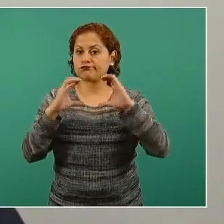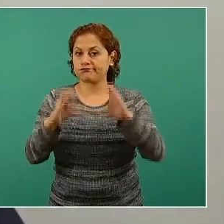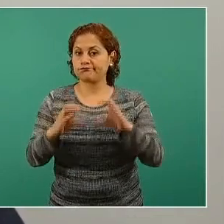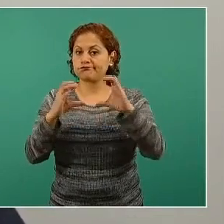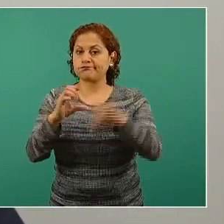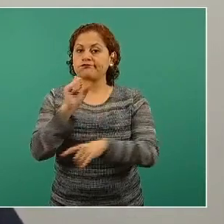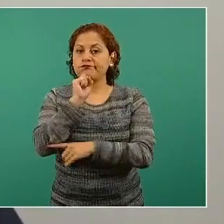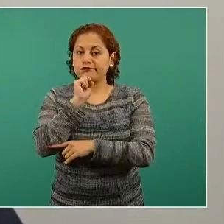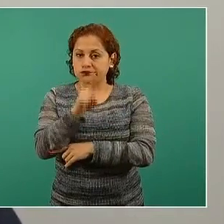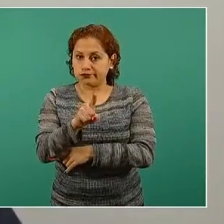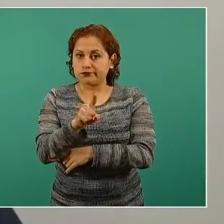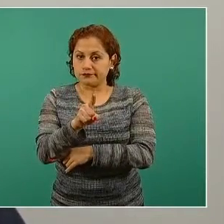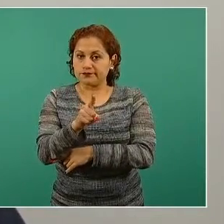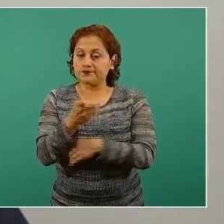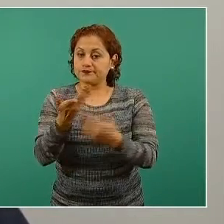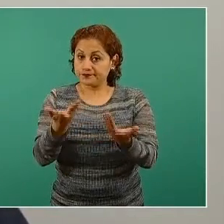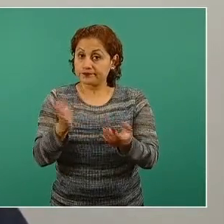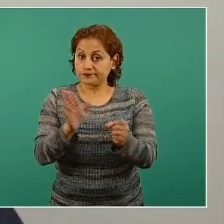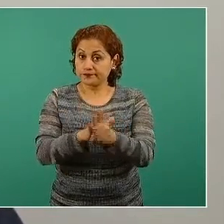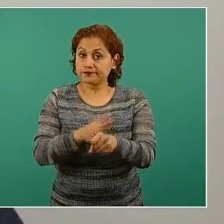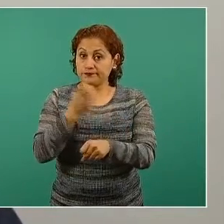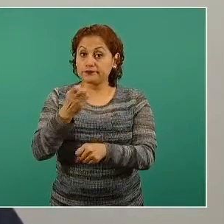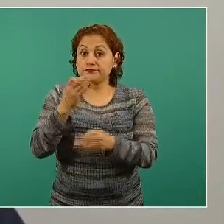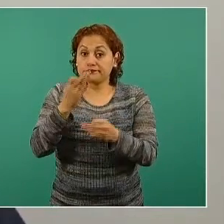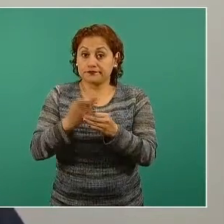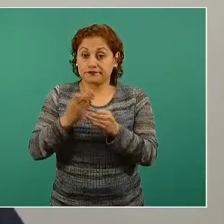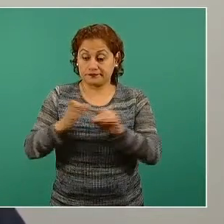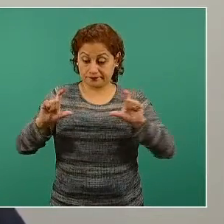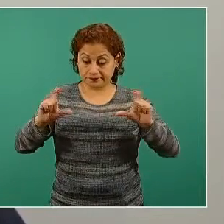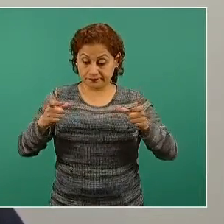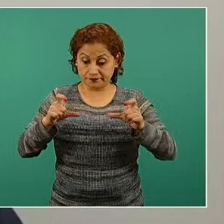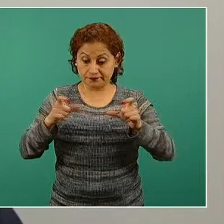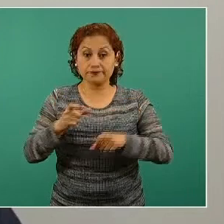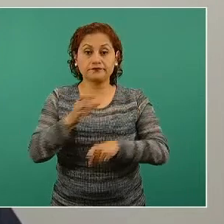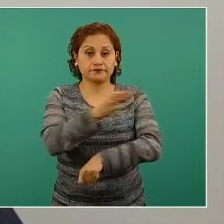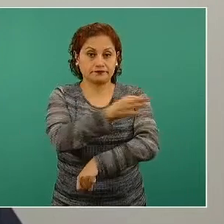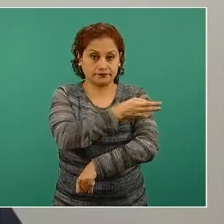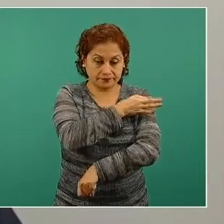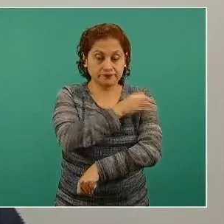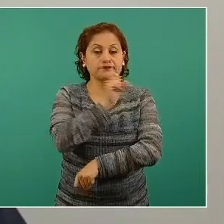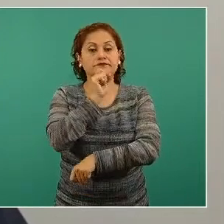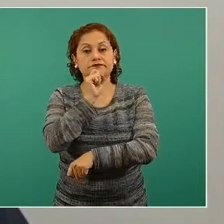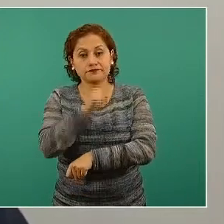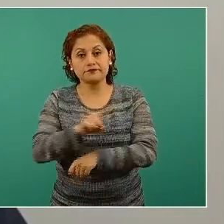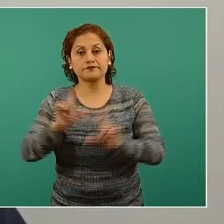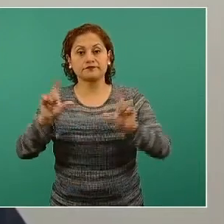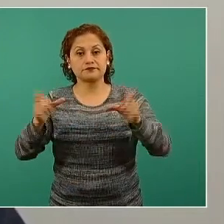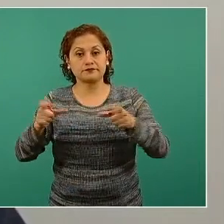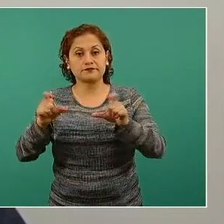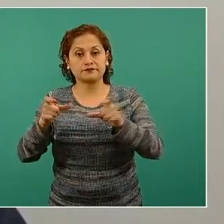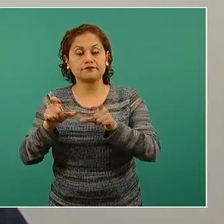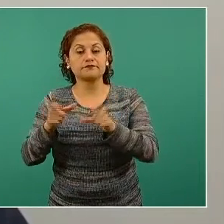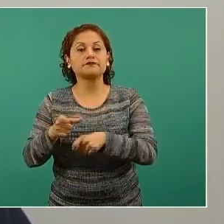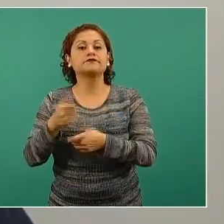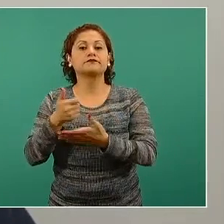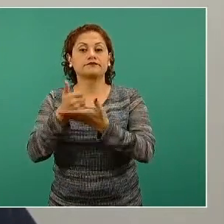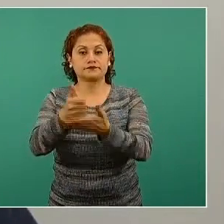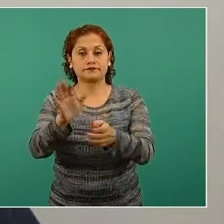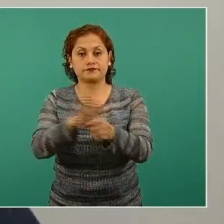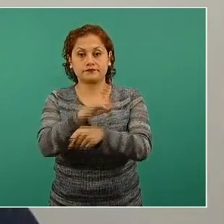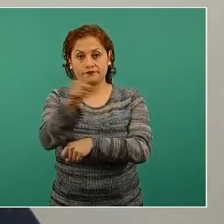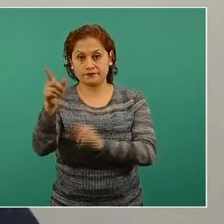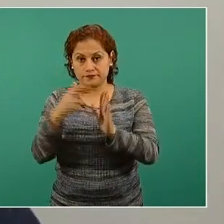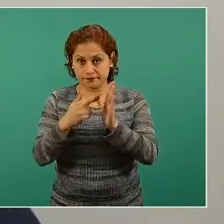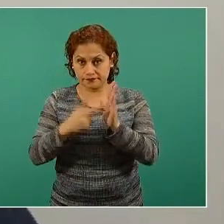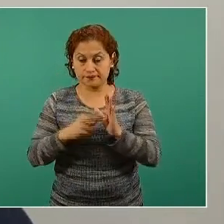momento si tenemos una disminución es porque de alguna manera todas estas acciones preventivas con las que contamos y que contábamos inclusive antes que